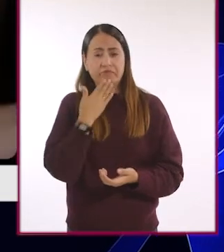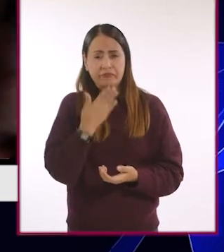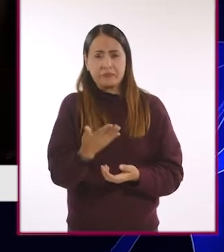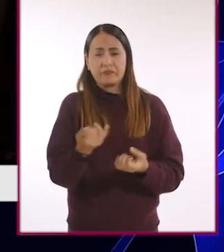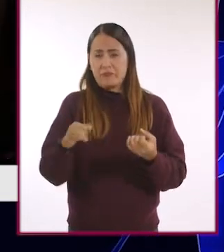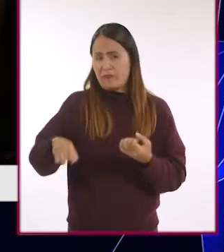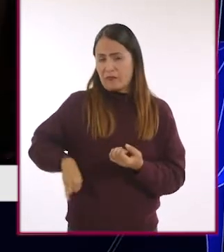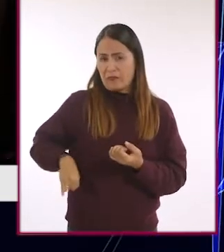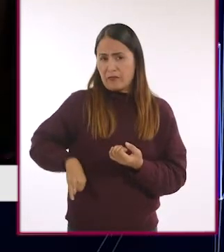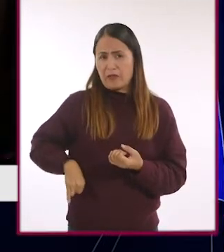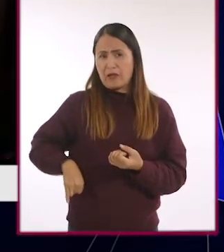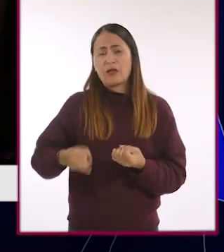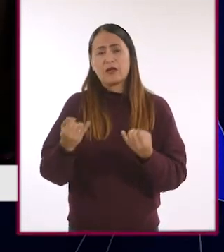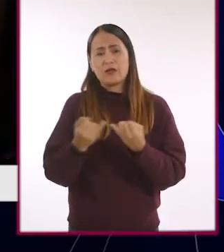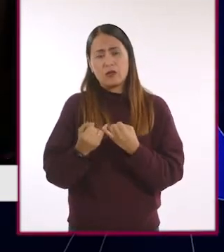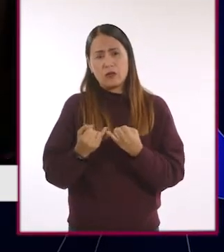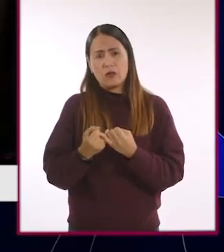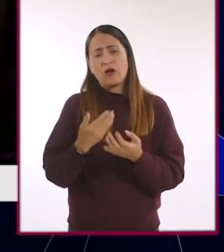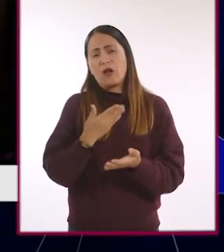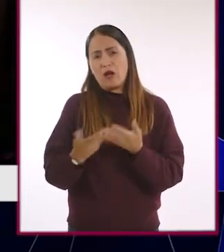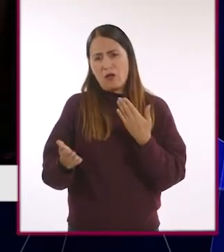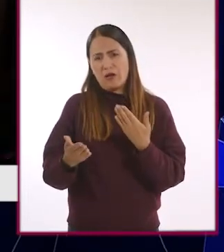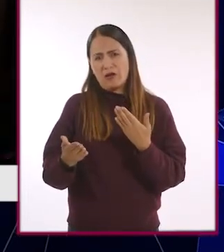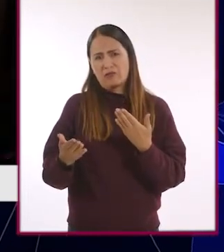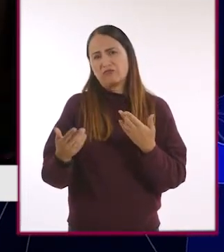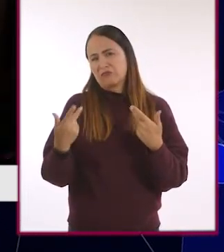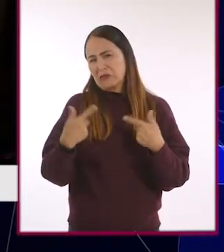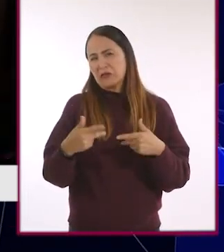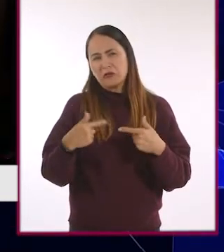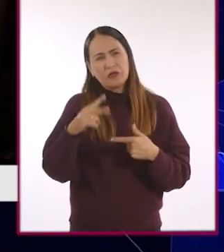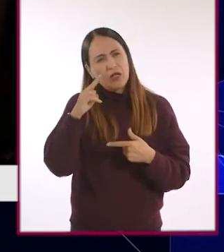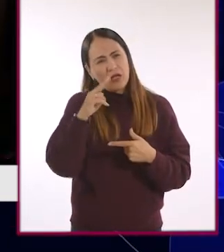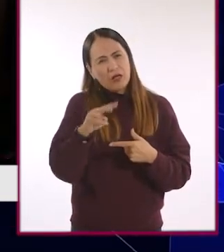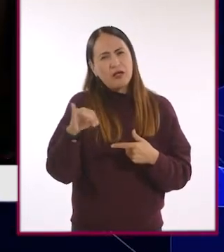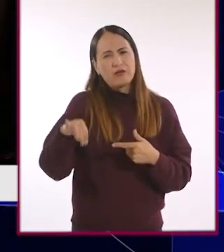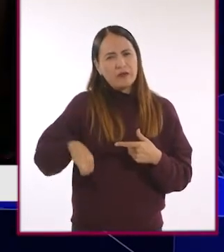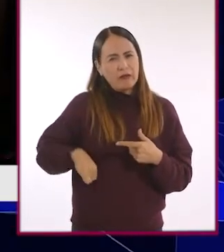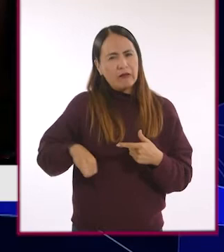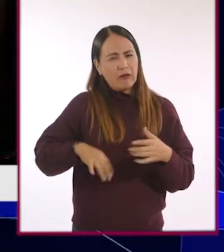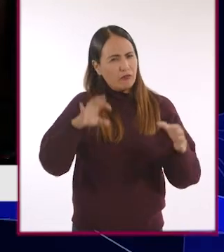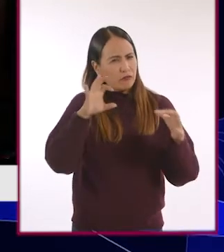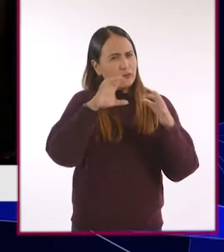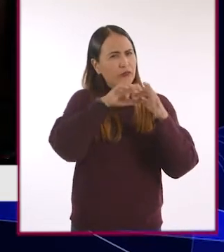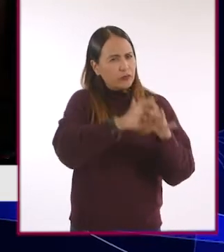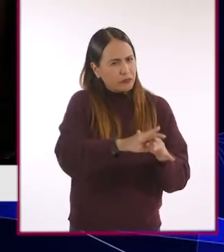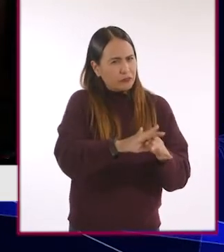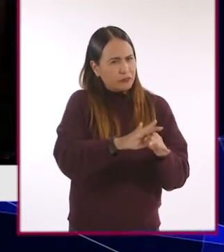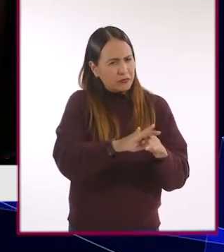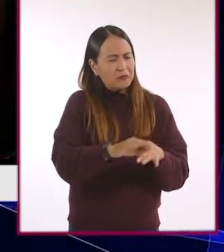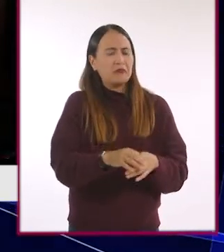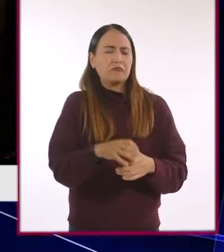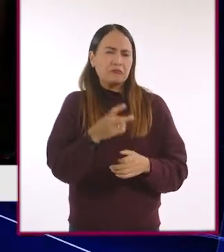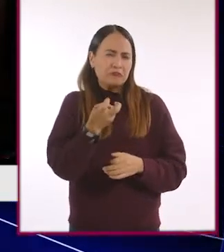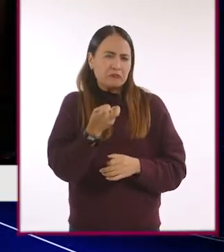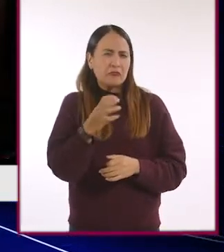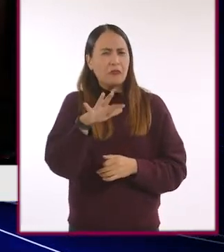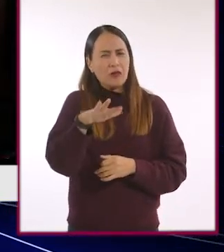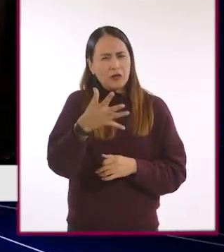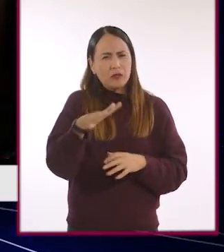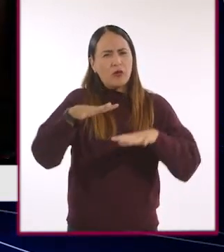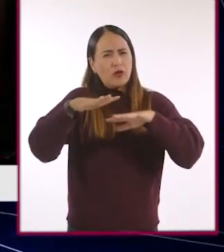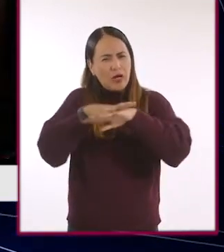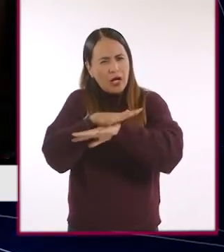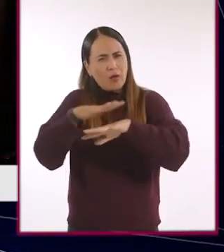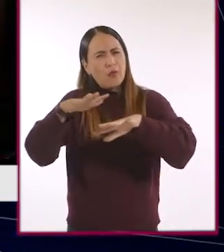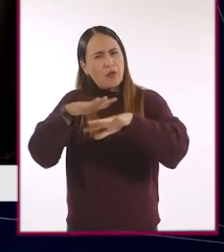que ya también están permeándose en todo esto, ¿no? Entonces, creo que un poco va por ahí el cómo